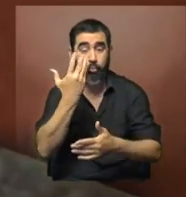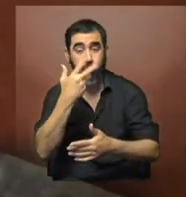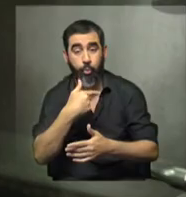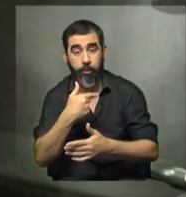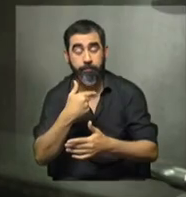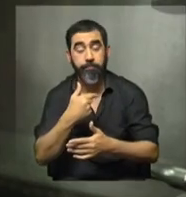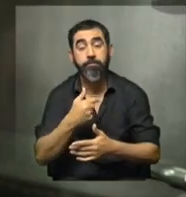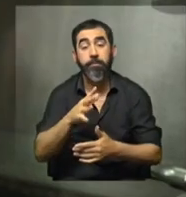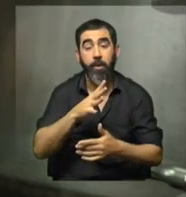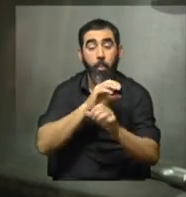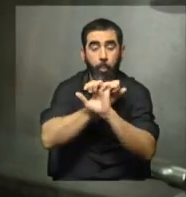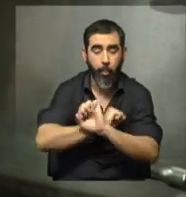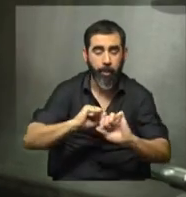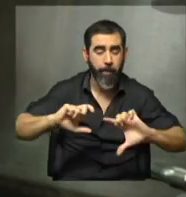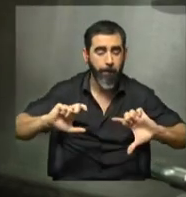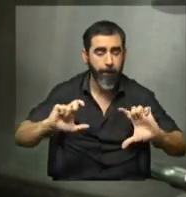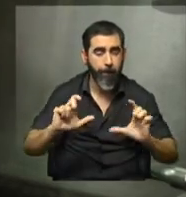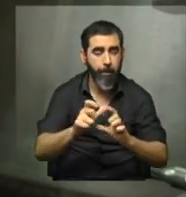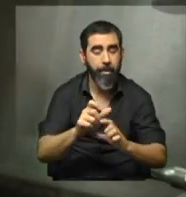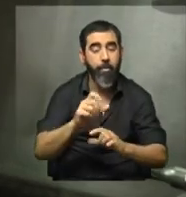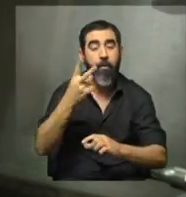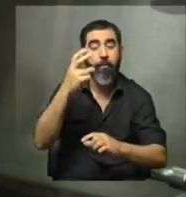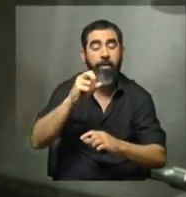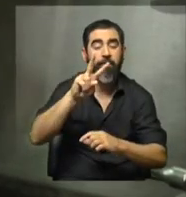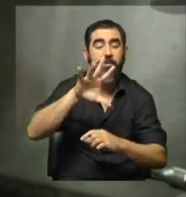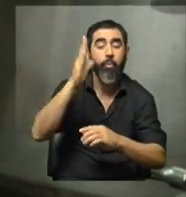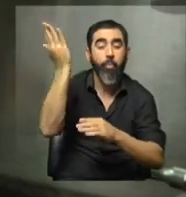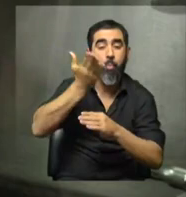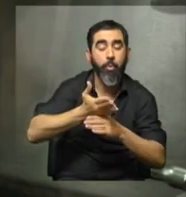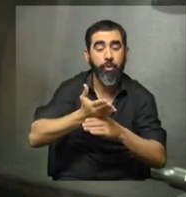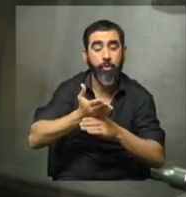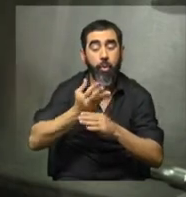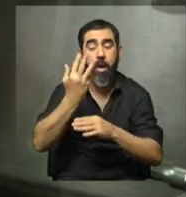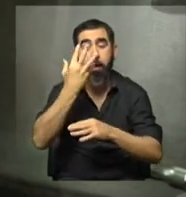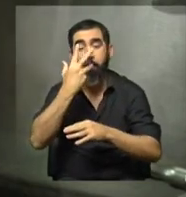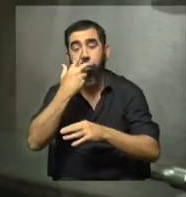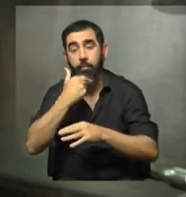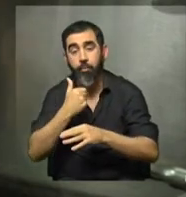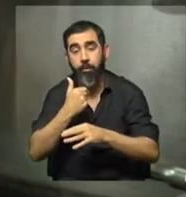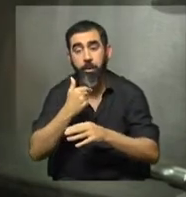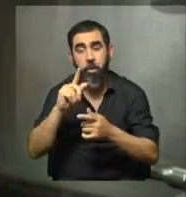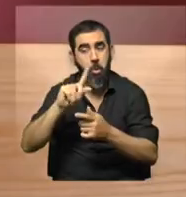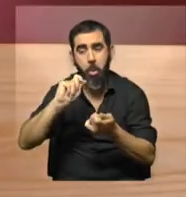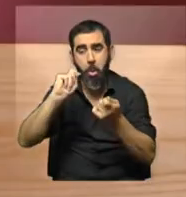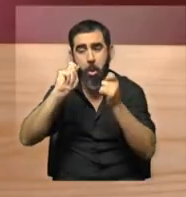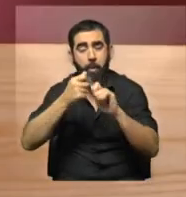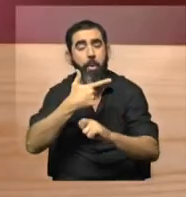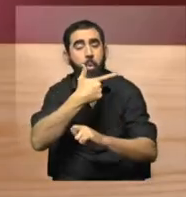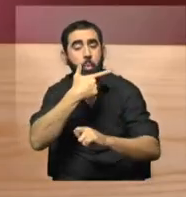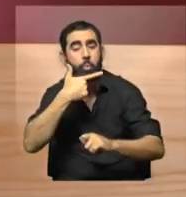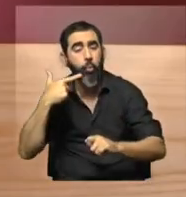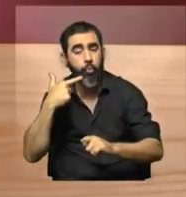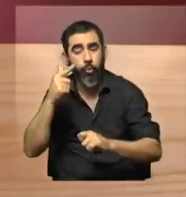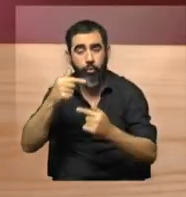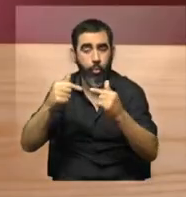vimos es que se puede reducir en el entorno de un 20-25% la cantidad de azúcar sin que eso impacte en cuánto gustan